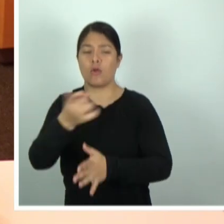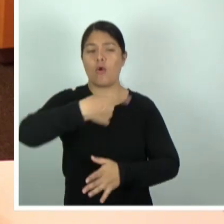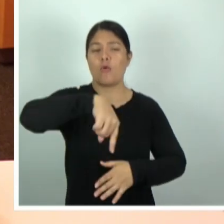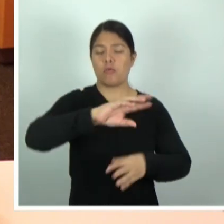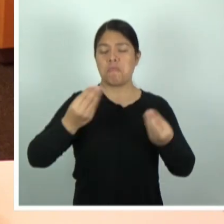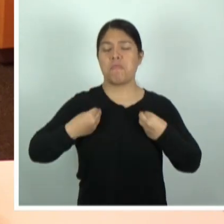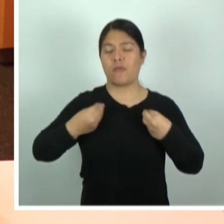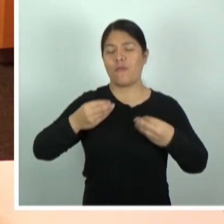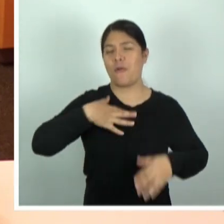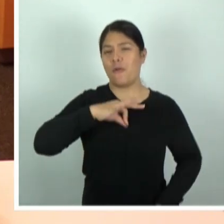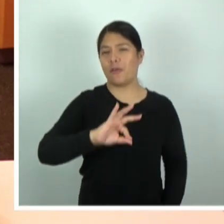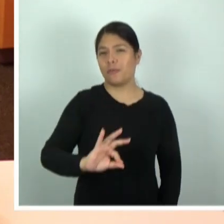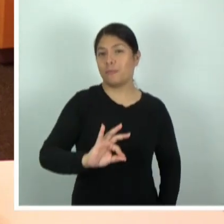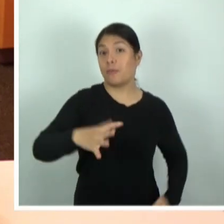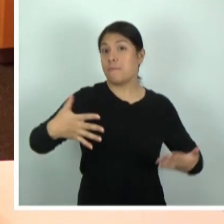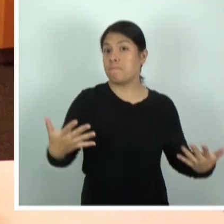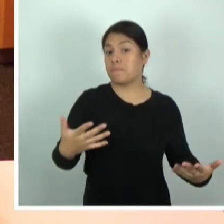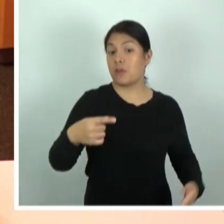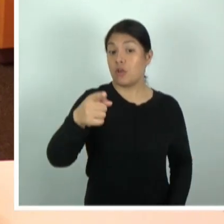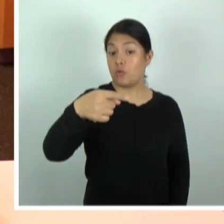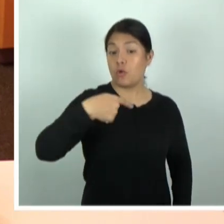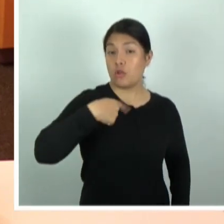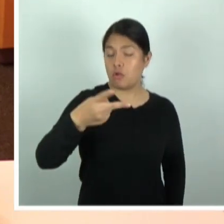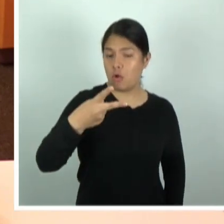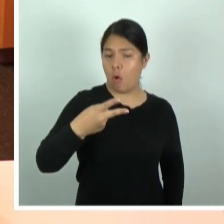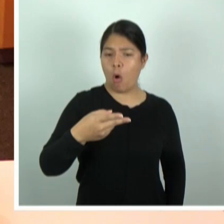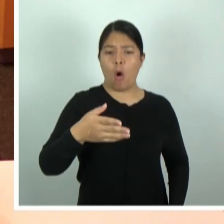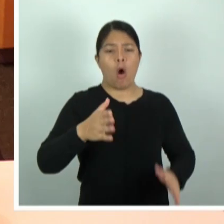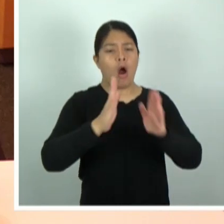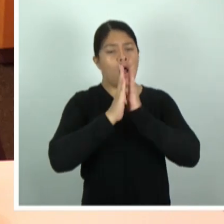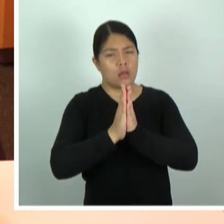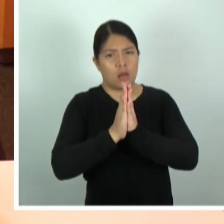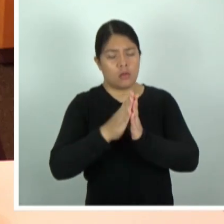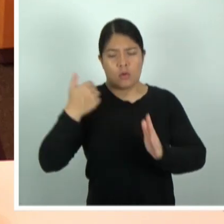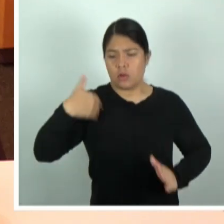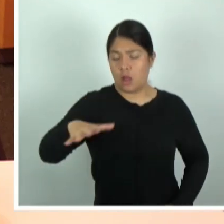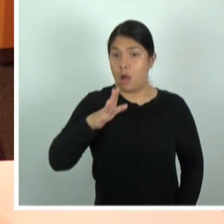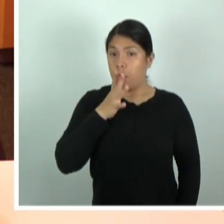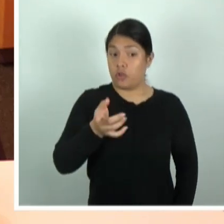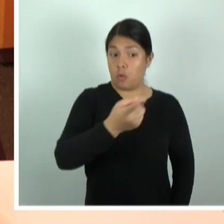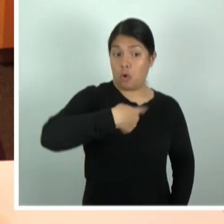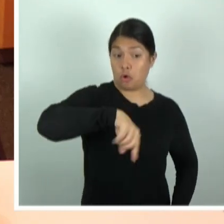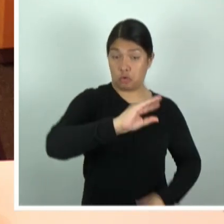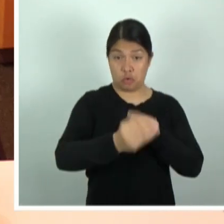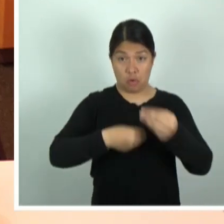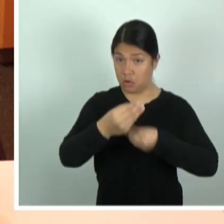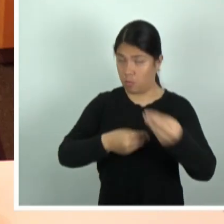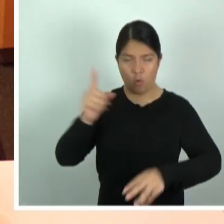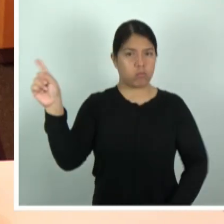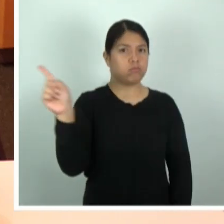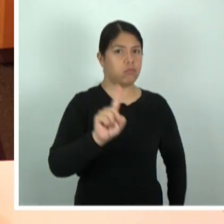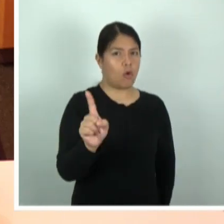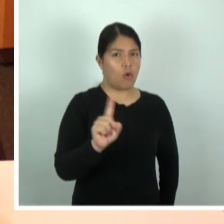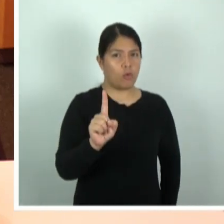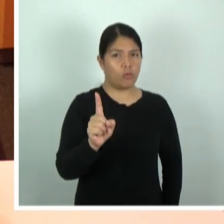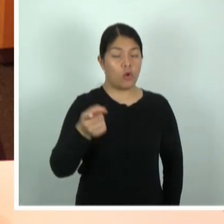querido oyente, tú y yo somos santos, no por lo que nosotros hemos hecho, no, sino